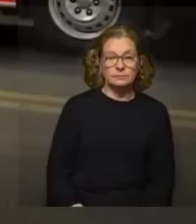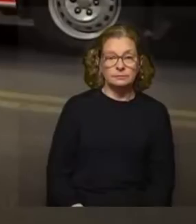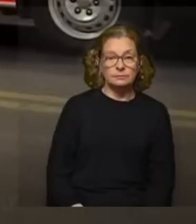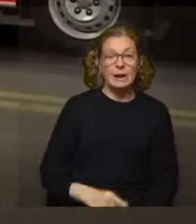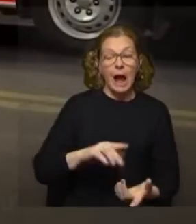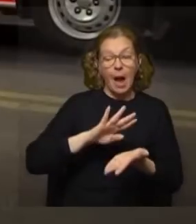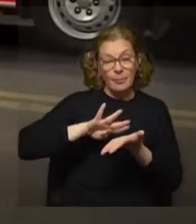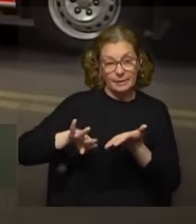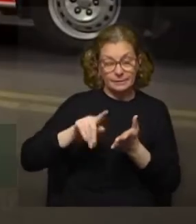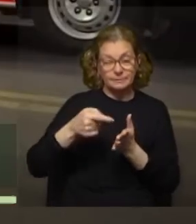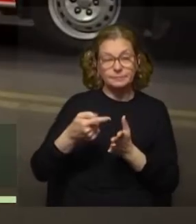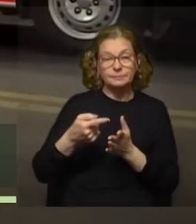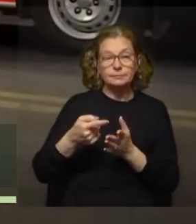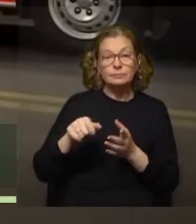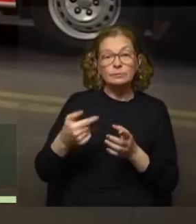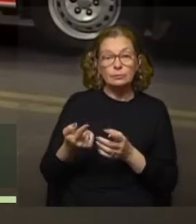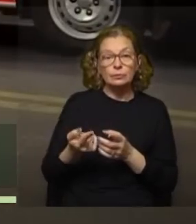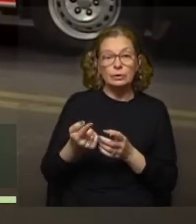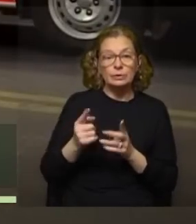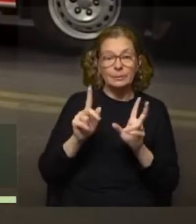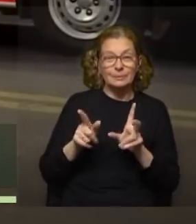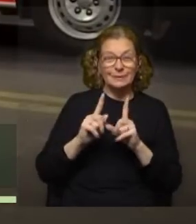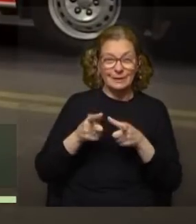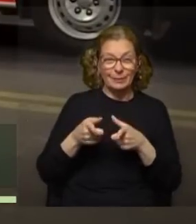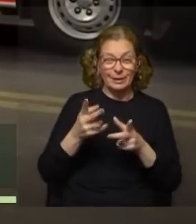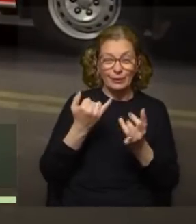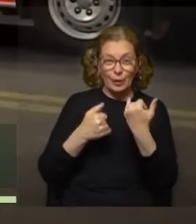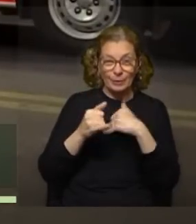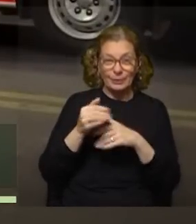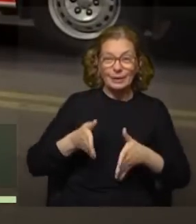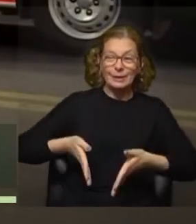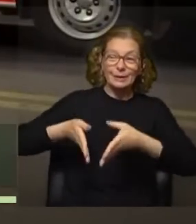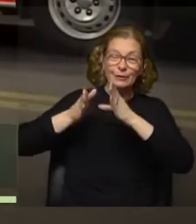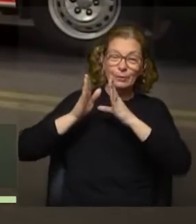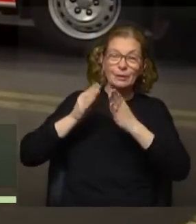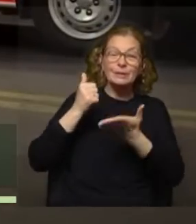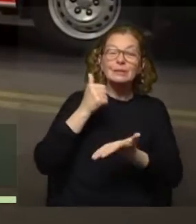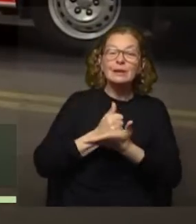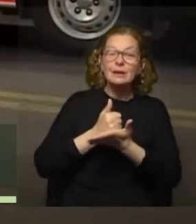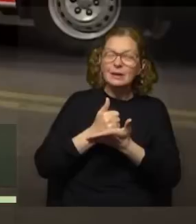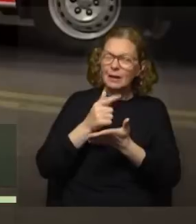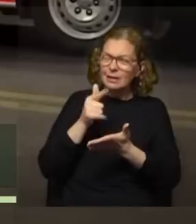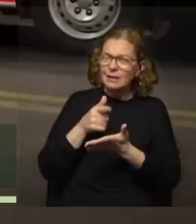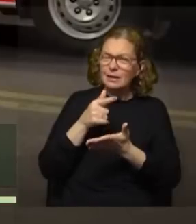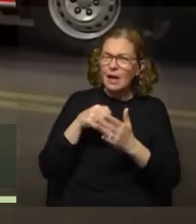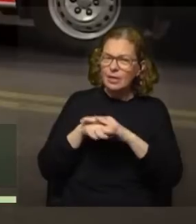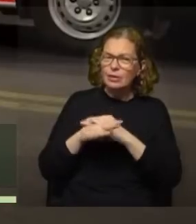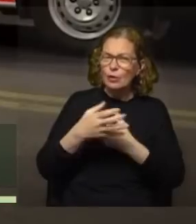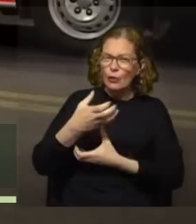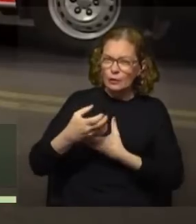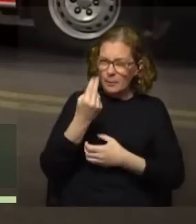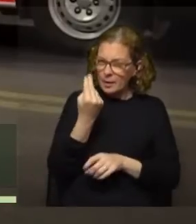Por otra parte otra de las puntas de este asunto es si el edificio contaba o no con habilitación de bomberos